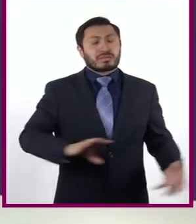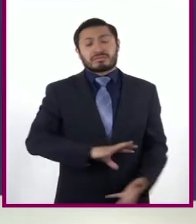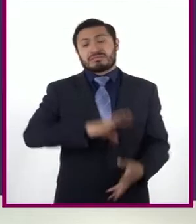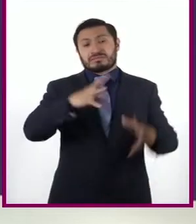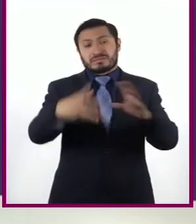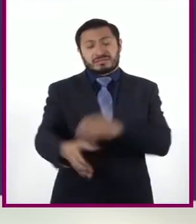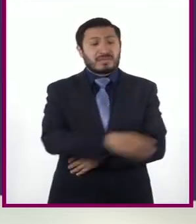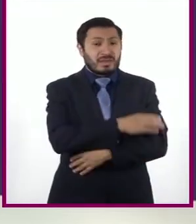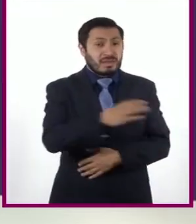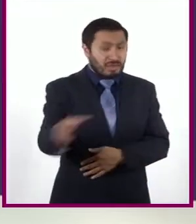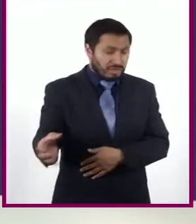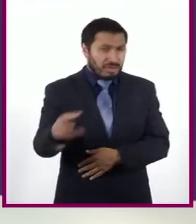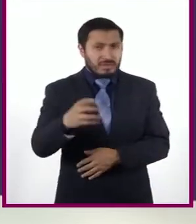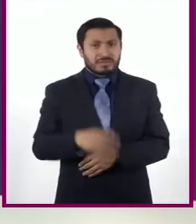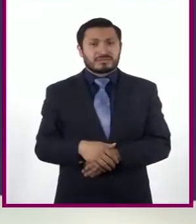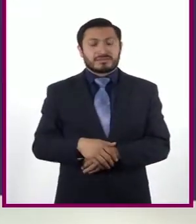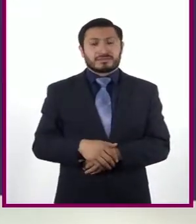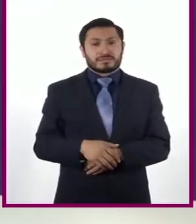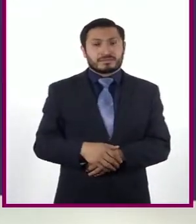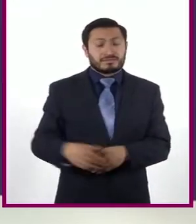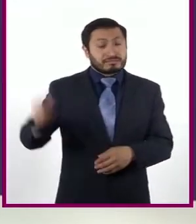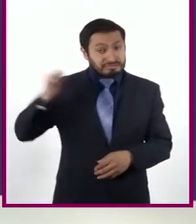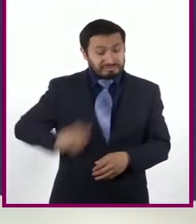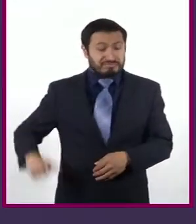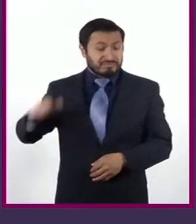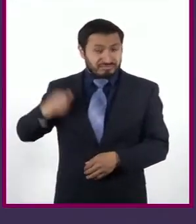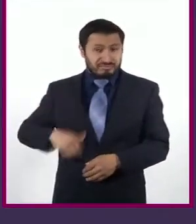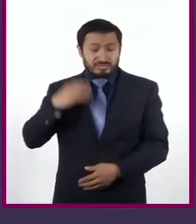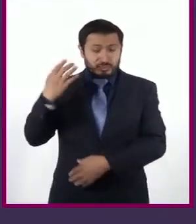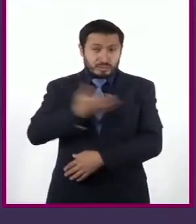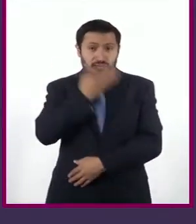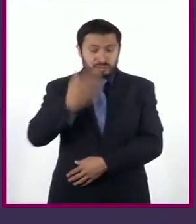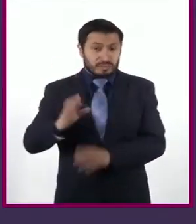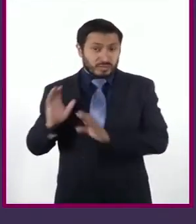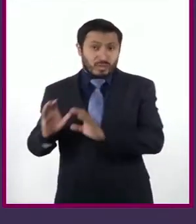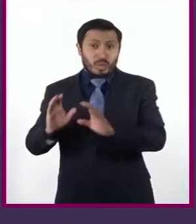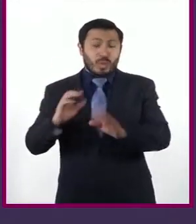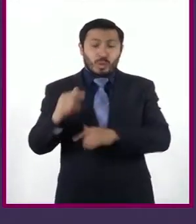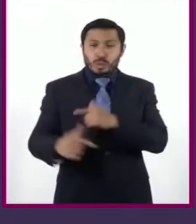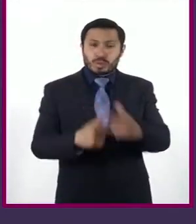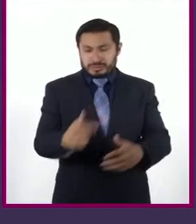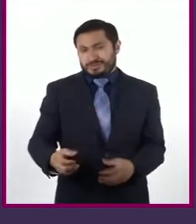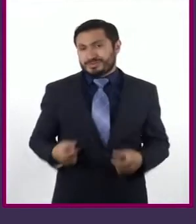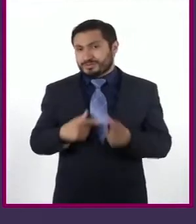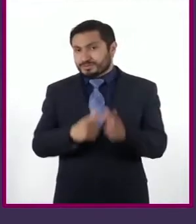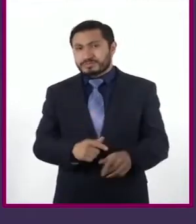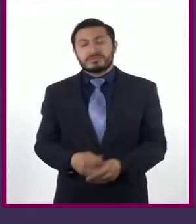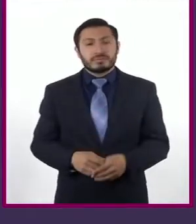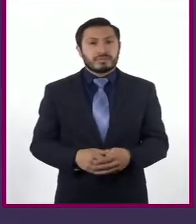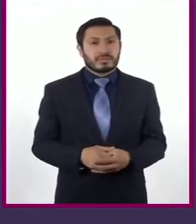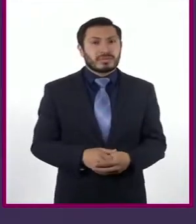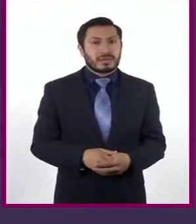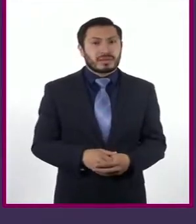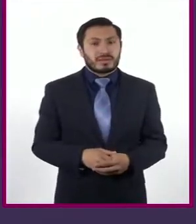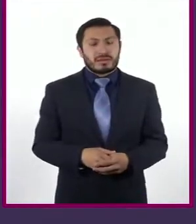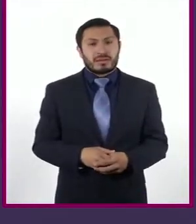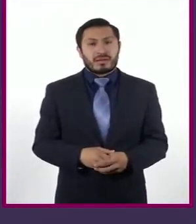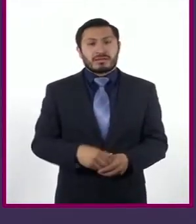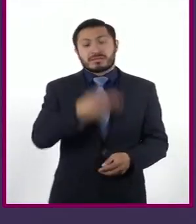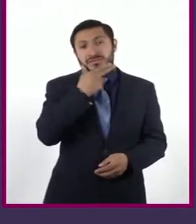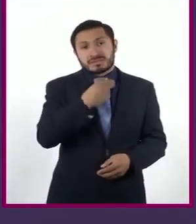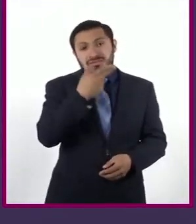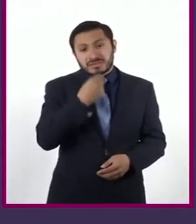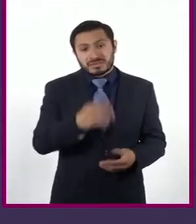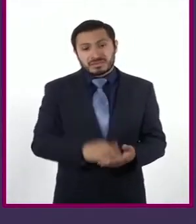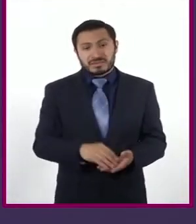agrícolas actuales, de orígenes ancestrales. El etnólogo del Instituto Nacional de Antropología e Historia,